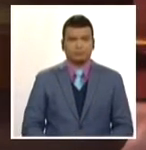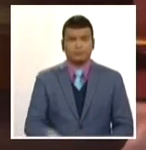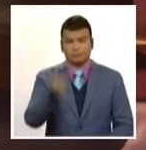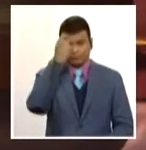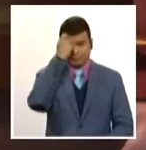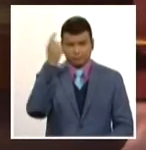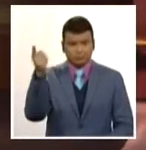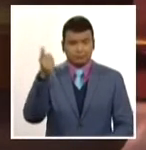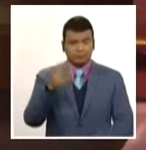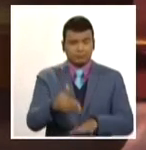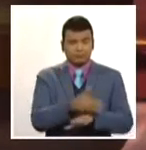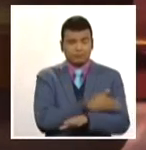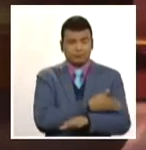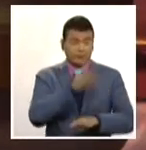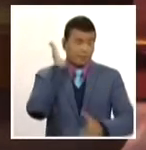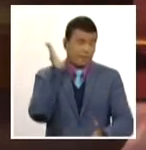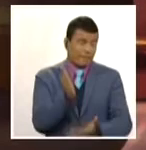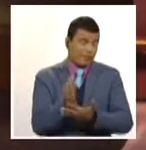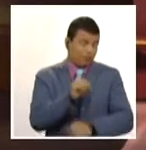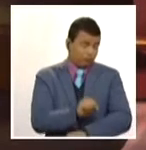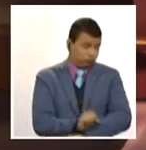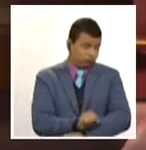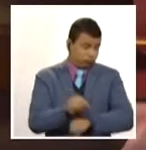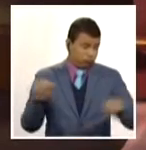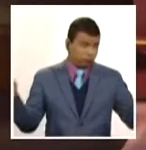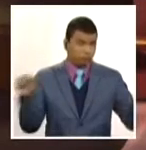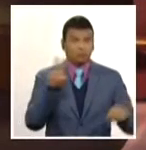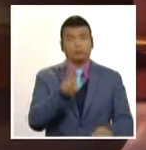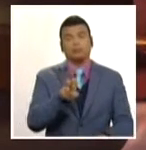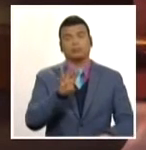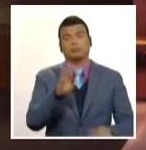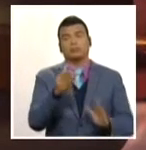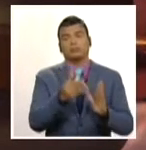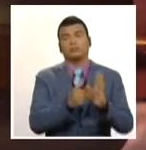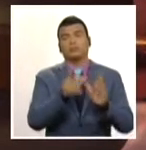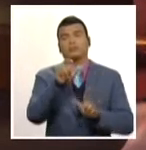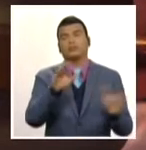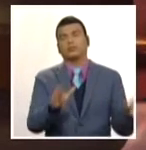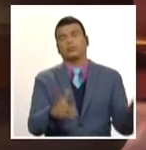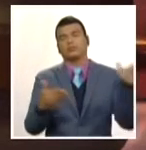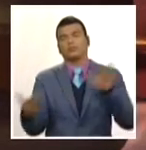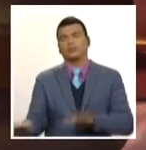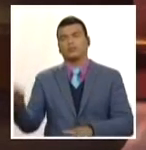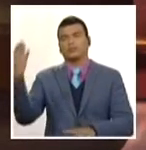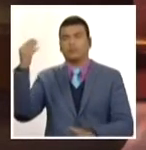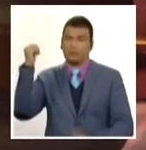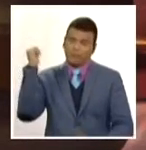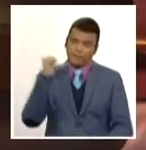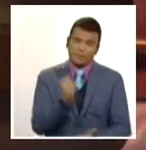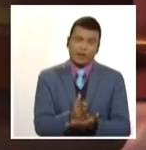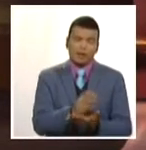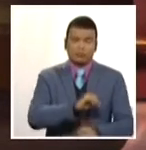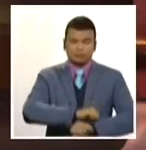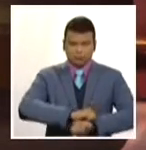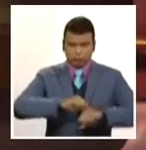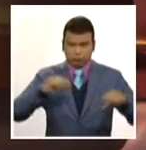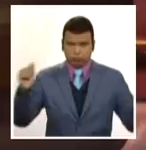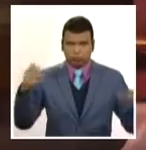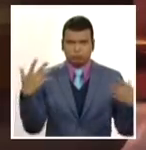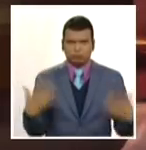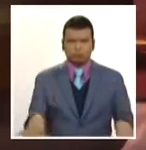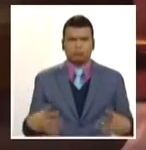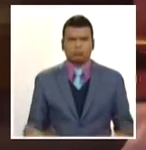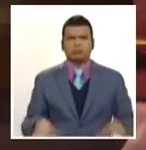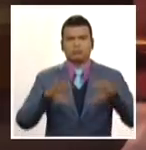Recordamos ese catastrófico hecho nuclear que dejó 74 mil personas muertas en el primer impacto y desastre nuclear que ha vivido el